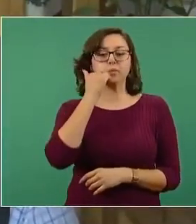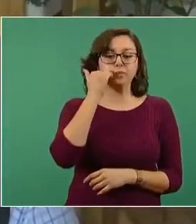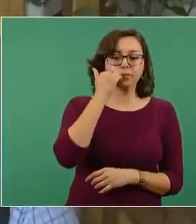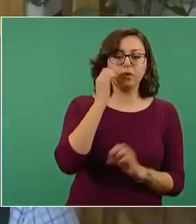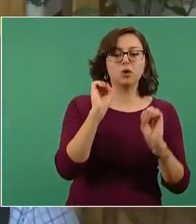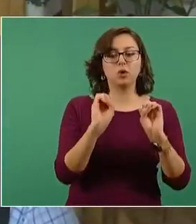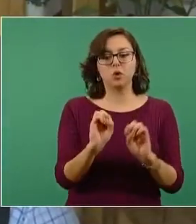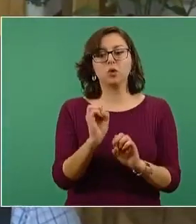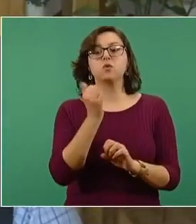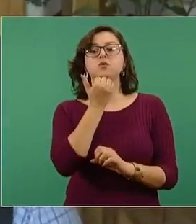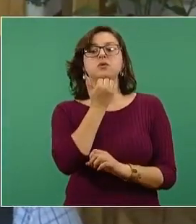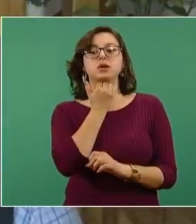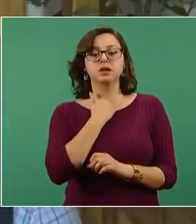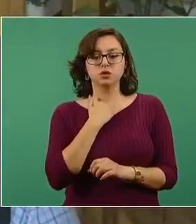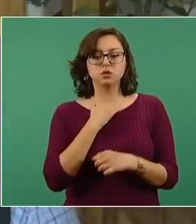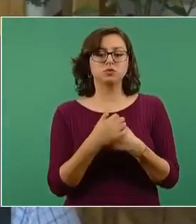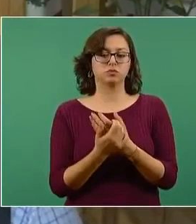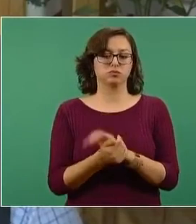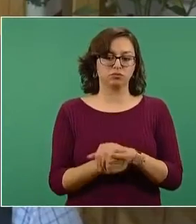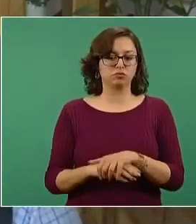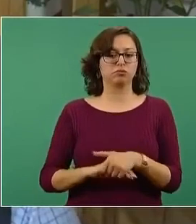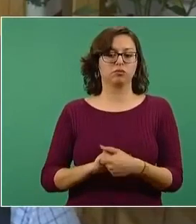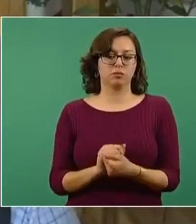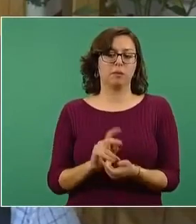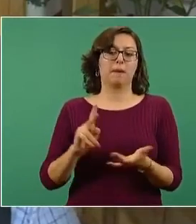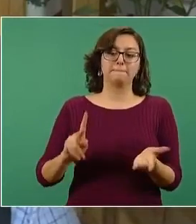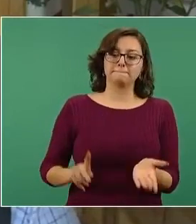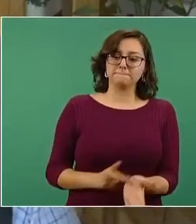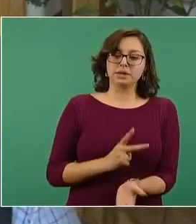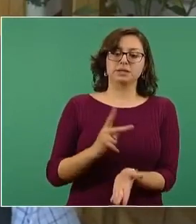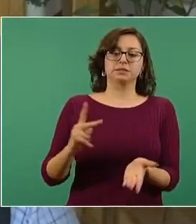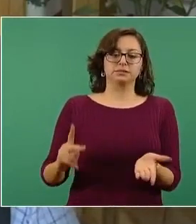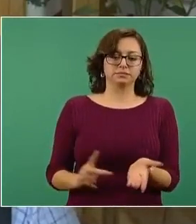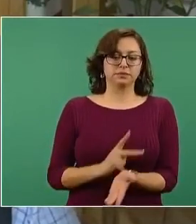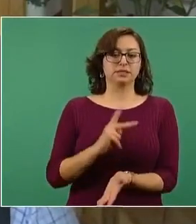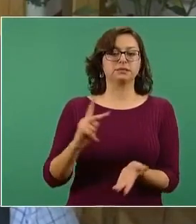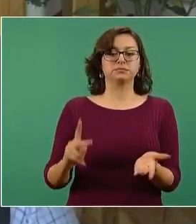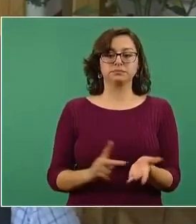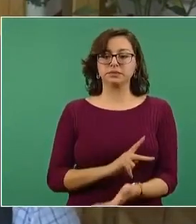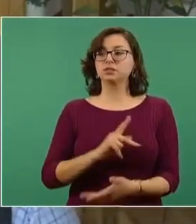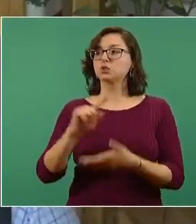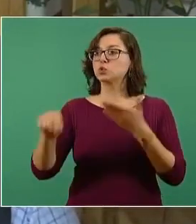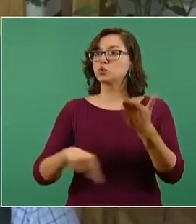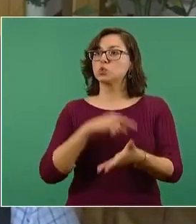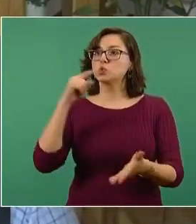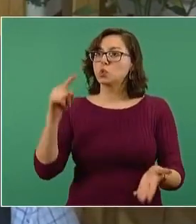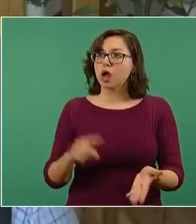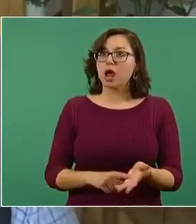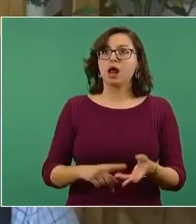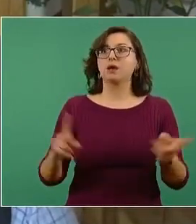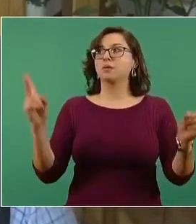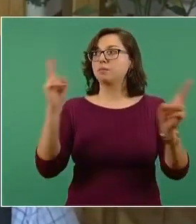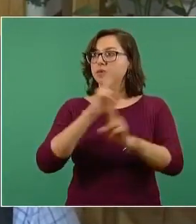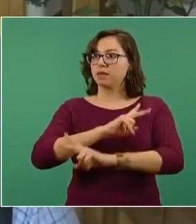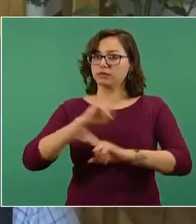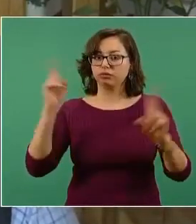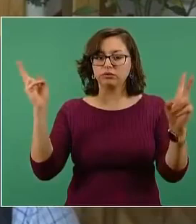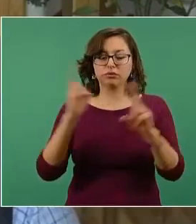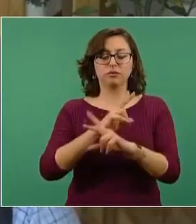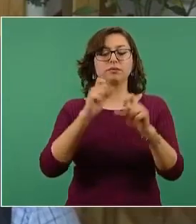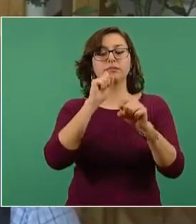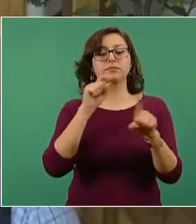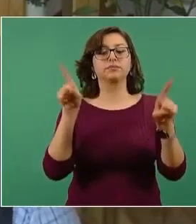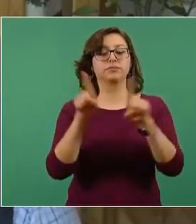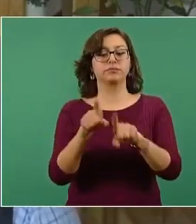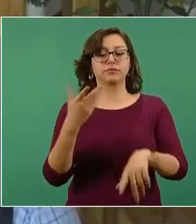ser con alcohol gel, y estar siempre o tratar de estar siempre en espacios lo más ventilado posibles. Y, muy